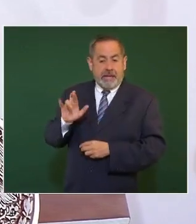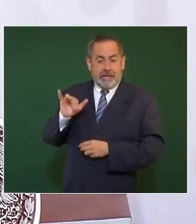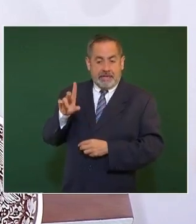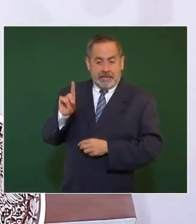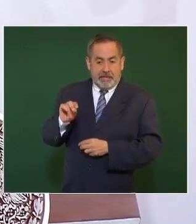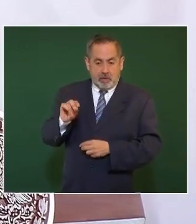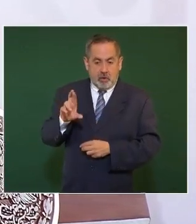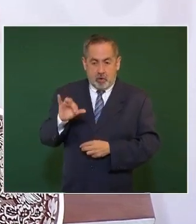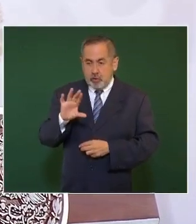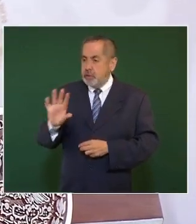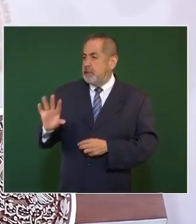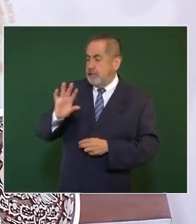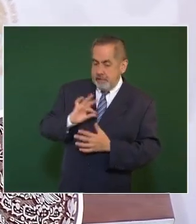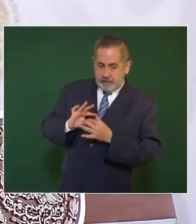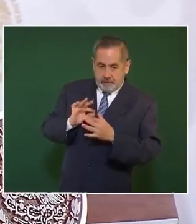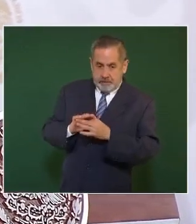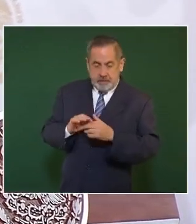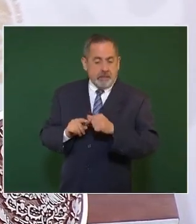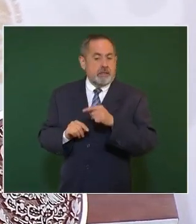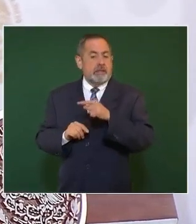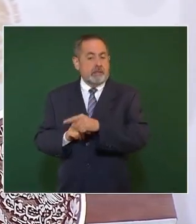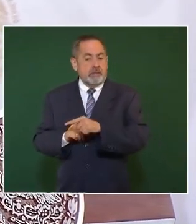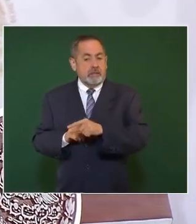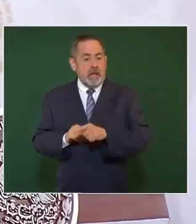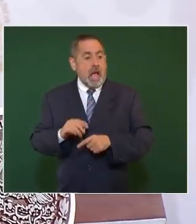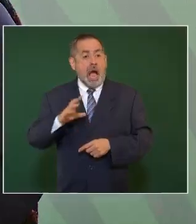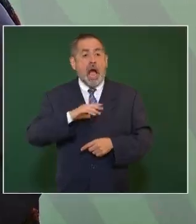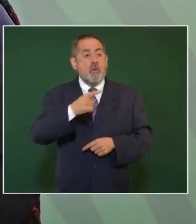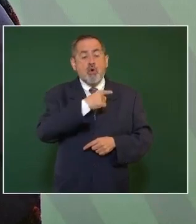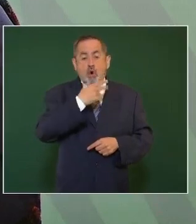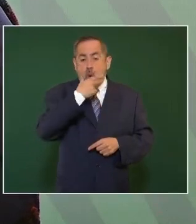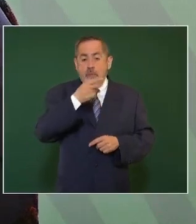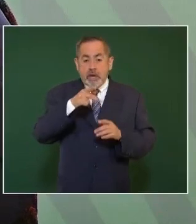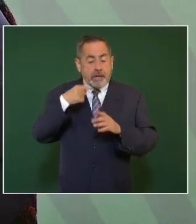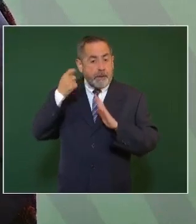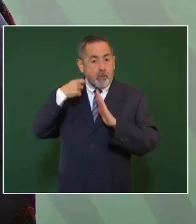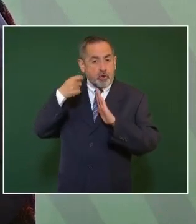de que había un reportero